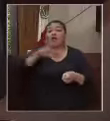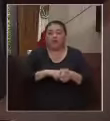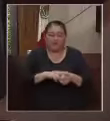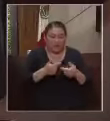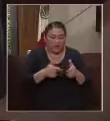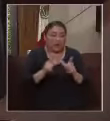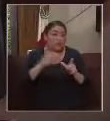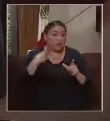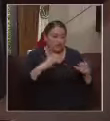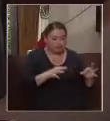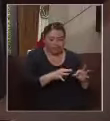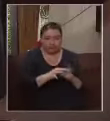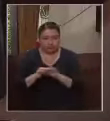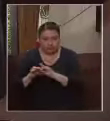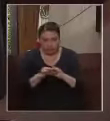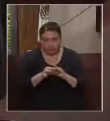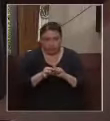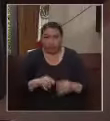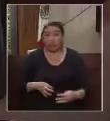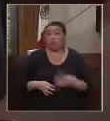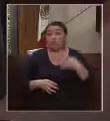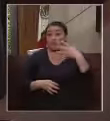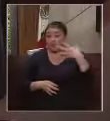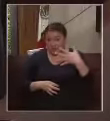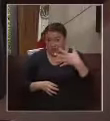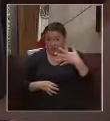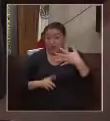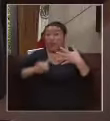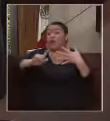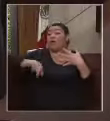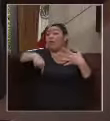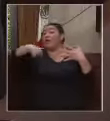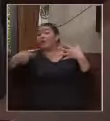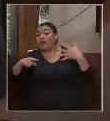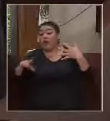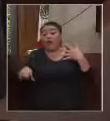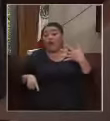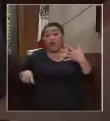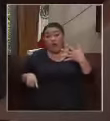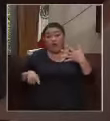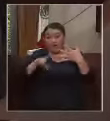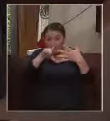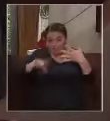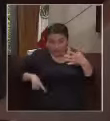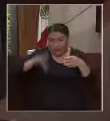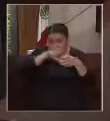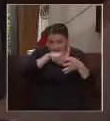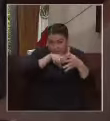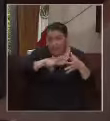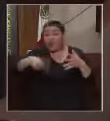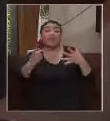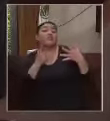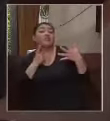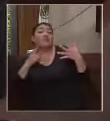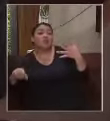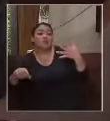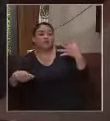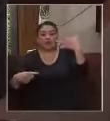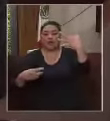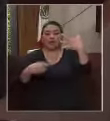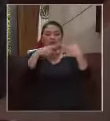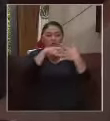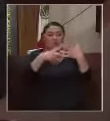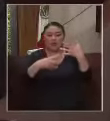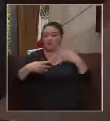embargo, solo 4 de esos 5 partidos decidieron participar para conformar una coalición para postular candidatos a diputados locales.